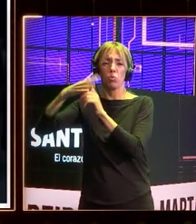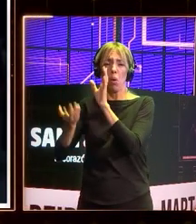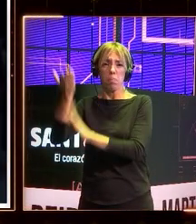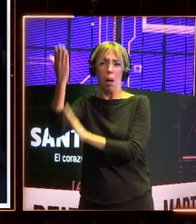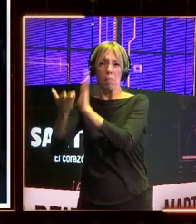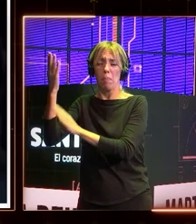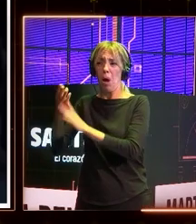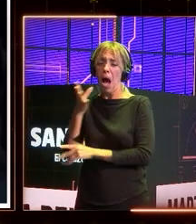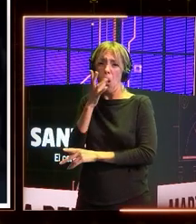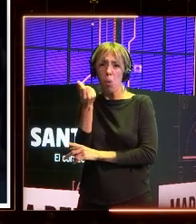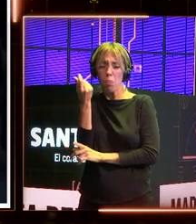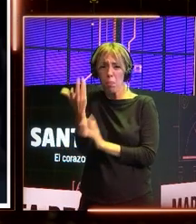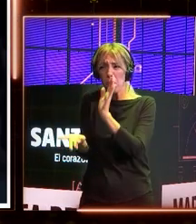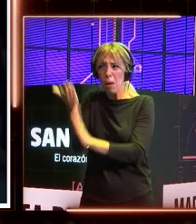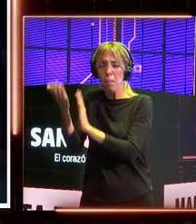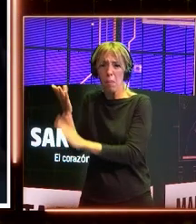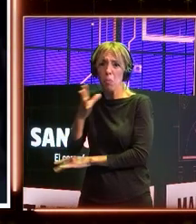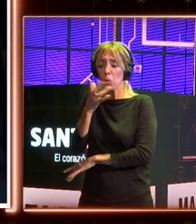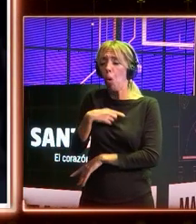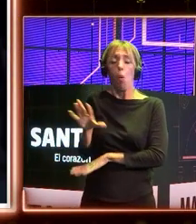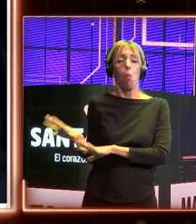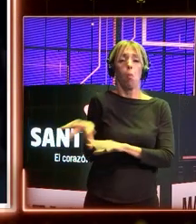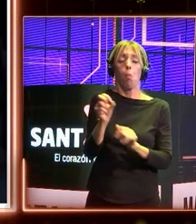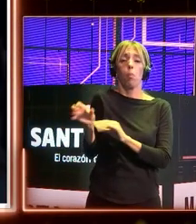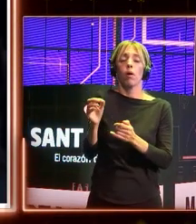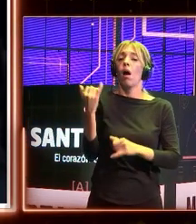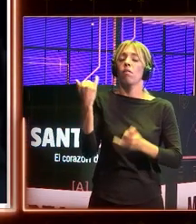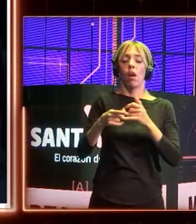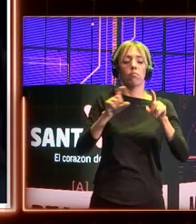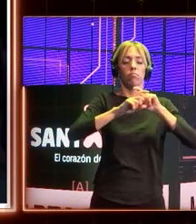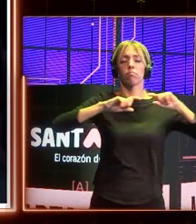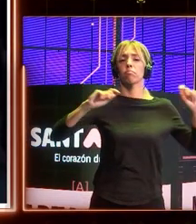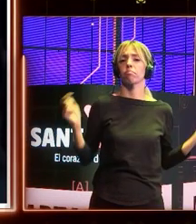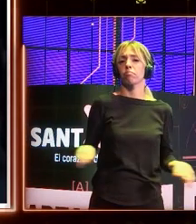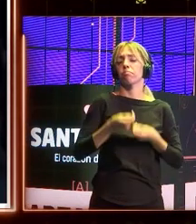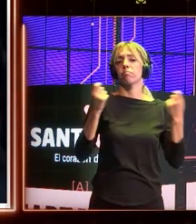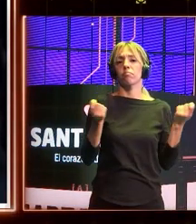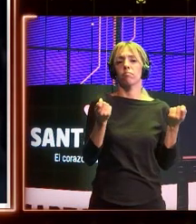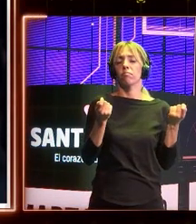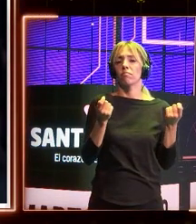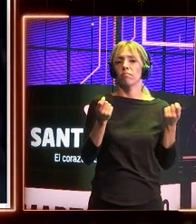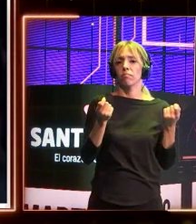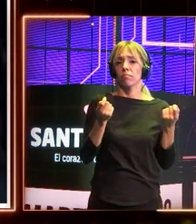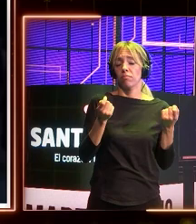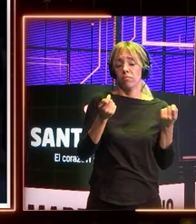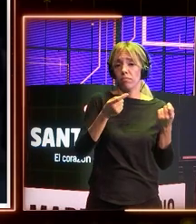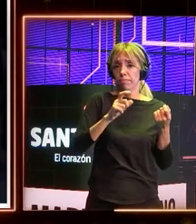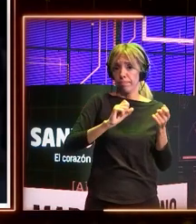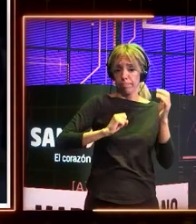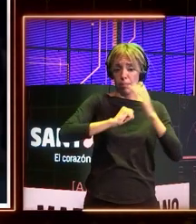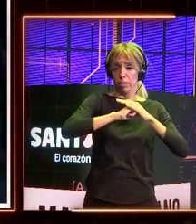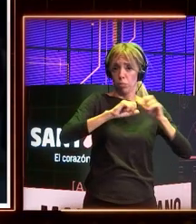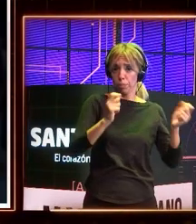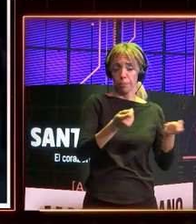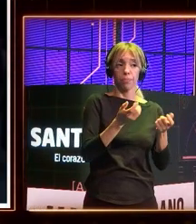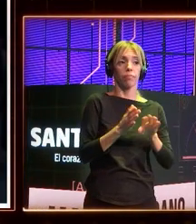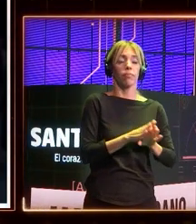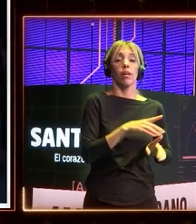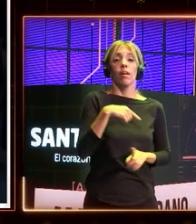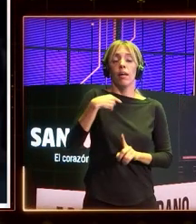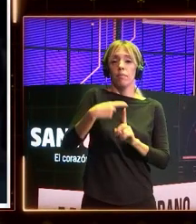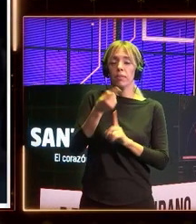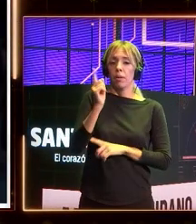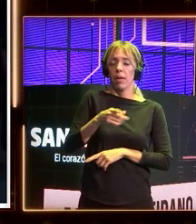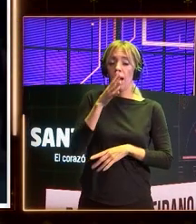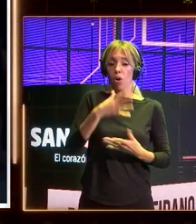se ha convertido en la principal máquina de producción de propaganda del mundo en el que vivimos, ¿no? Ahora mismo, de hecho, más